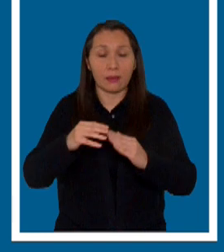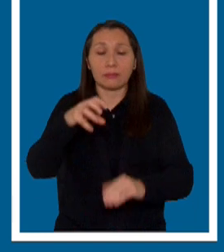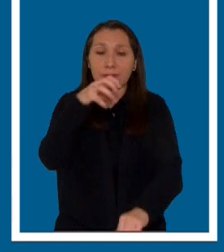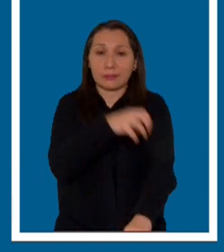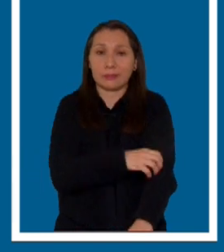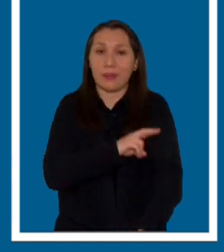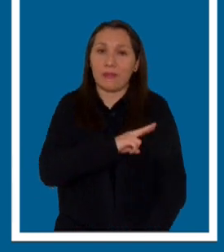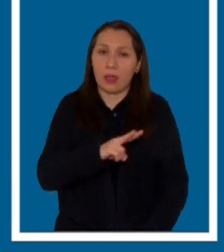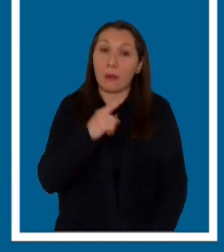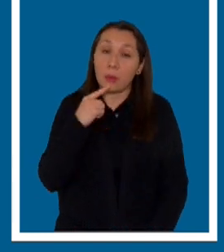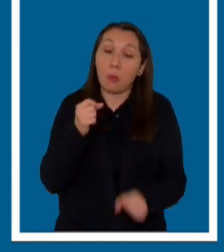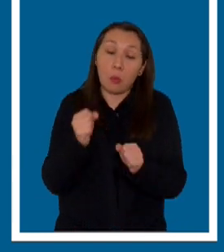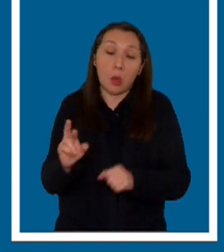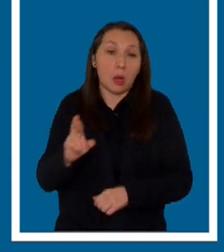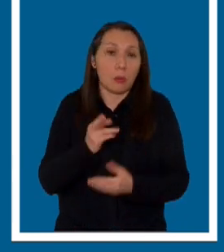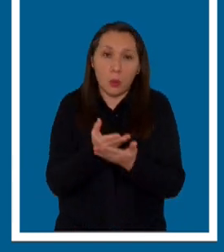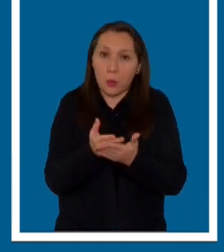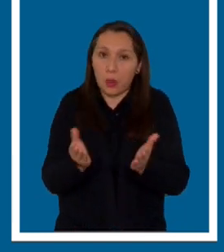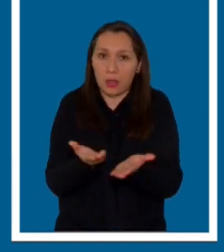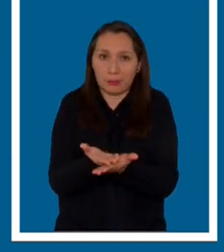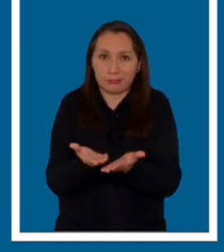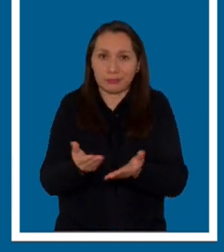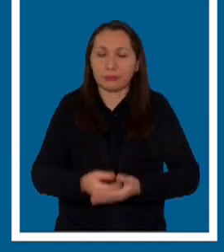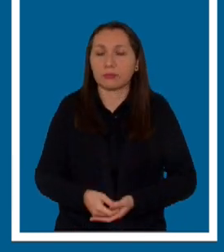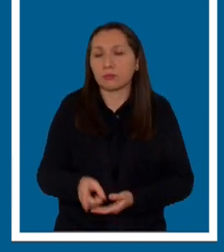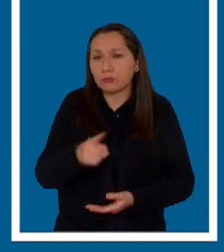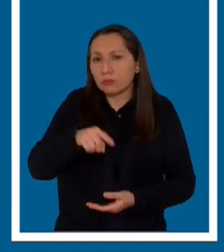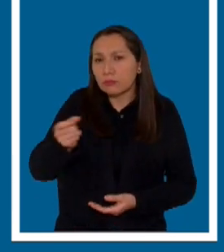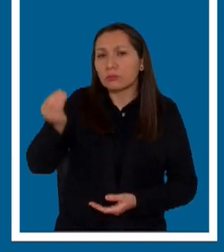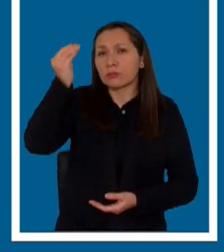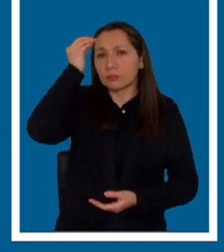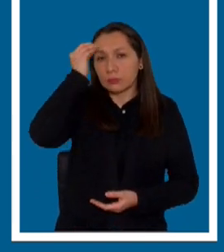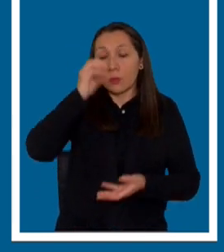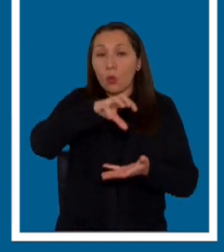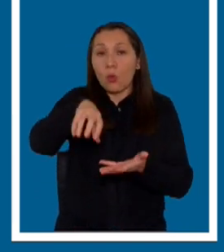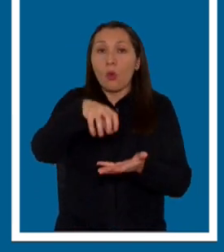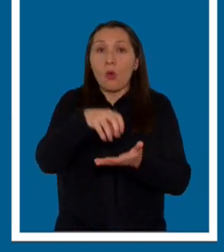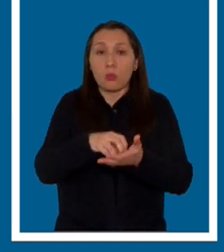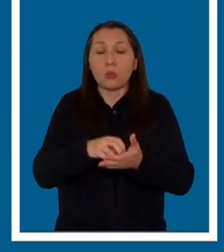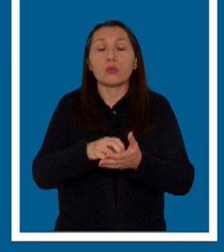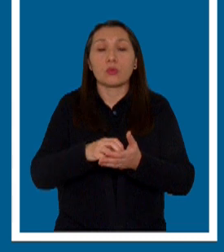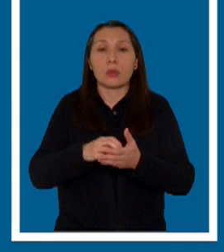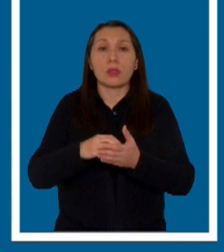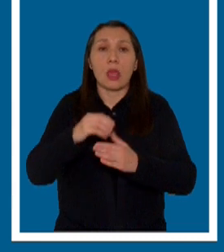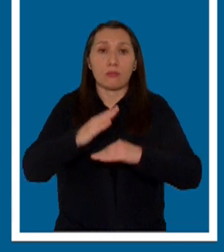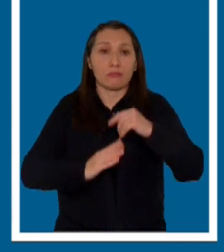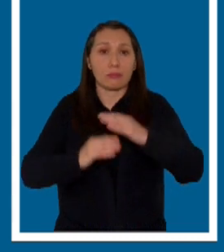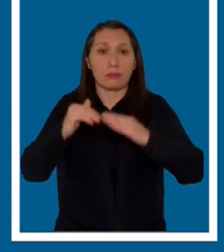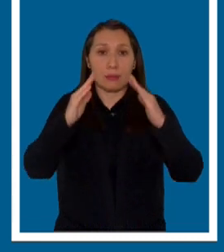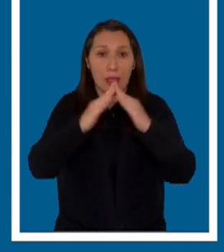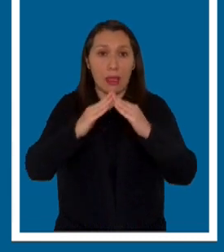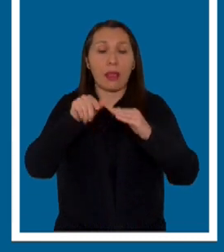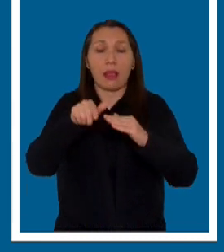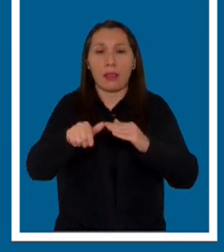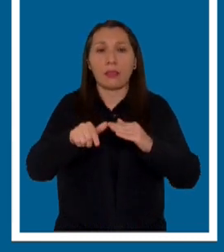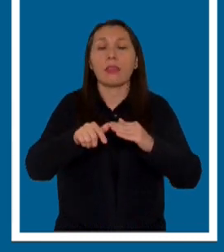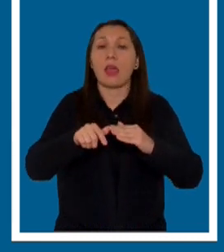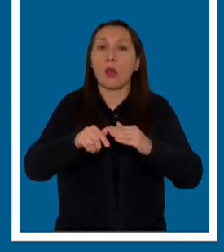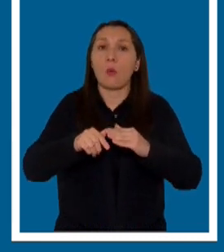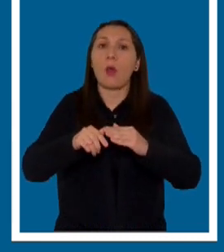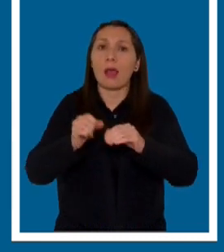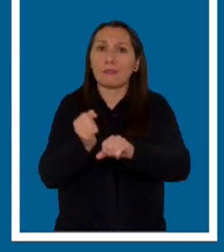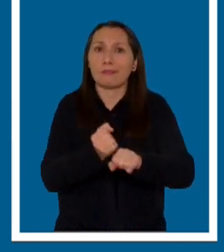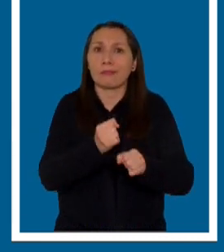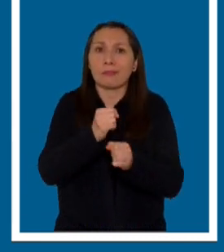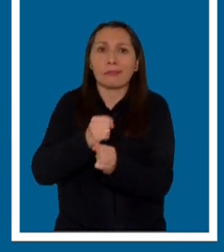puede ser contestada por cualquiera de ustedes considerando que la comuna de los Andes será sede de la disciplina canotaje